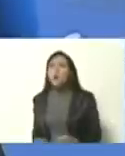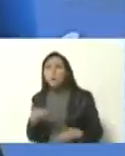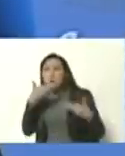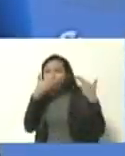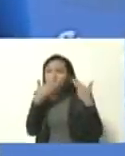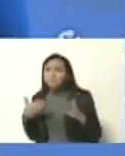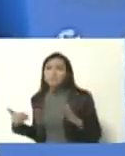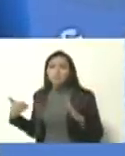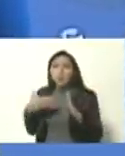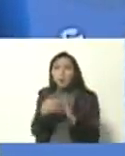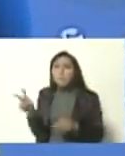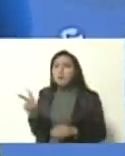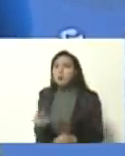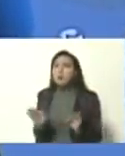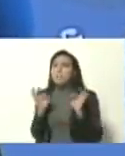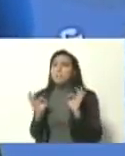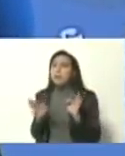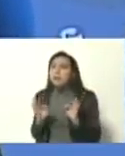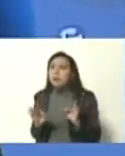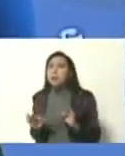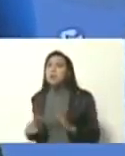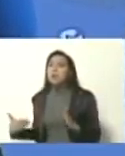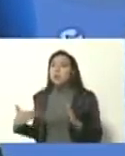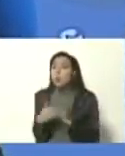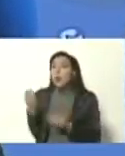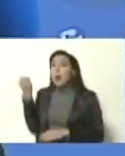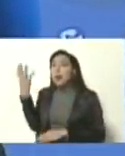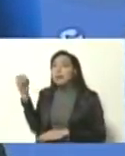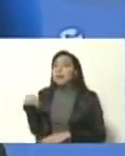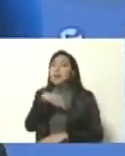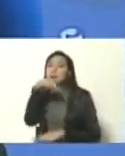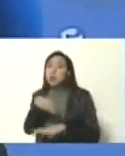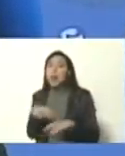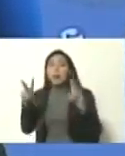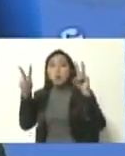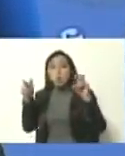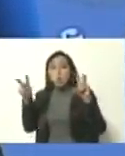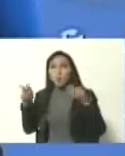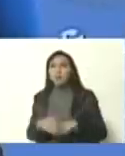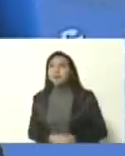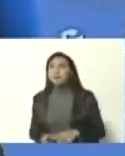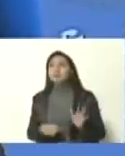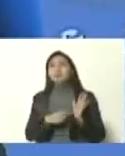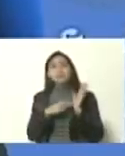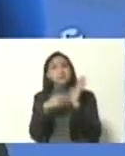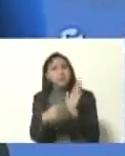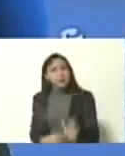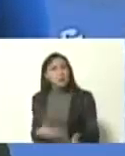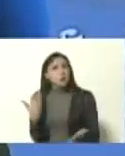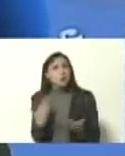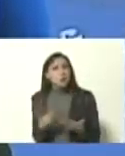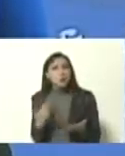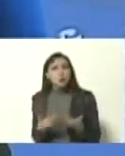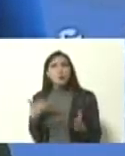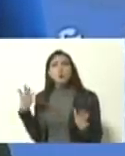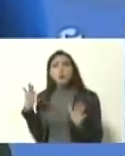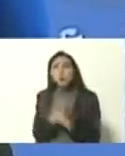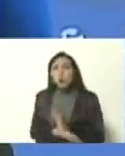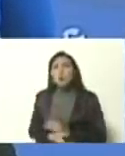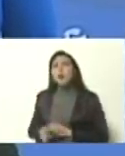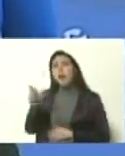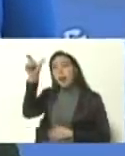contra Venezuela, específicamente contra la nueva Asamblea Nacional. Presentaba el testimonio del